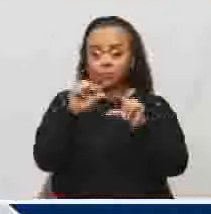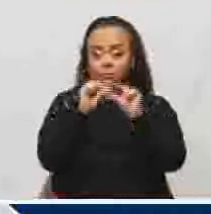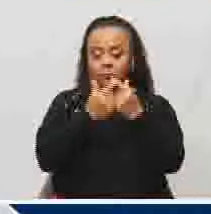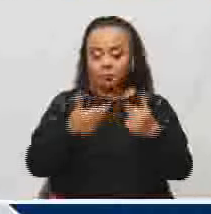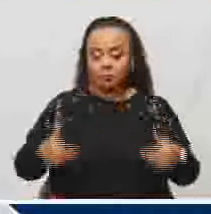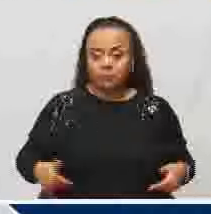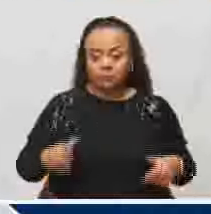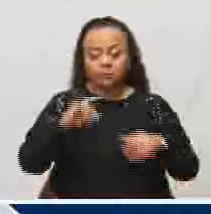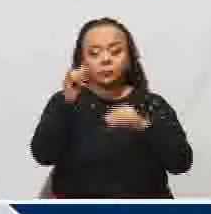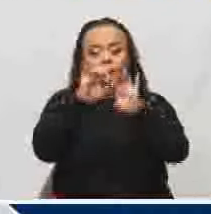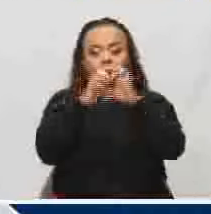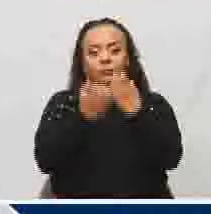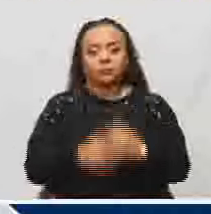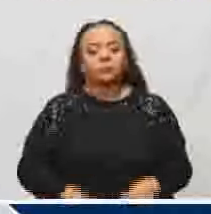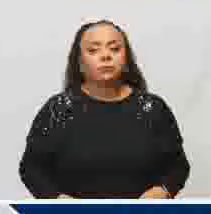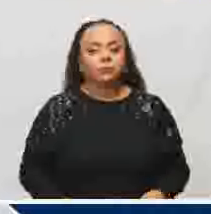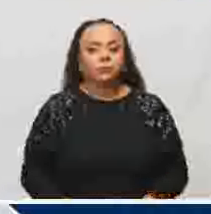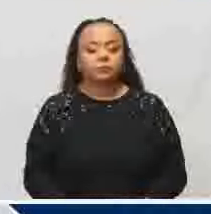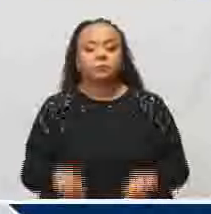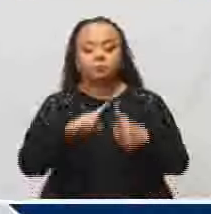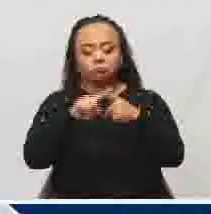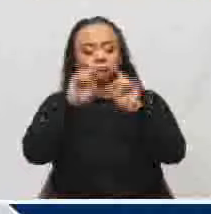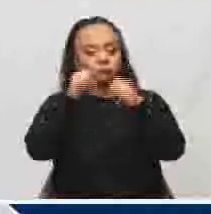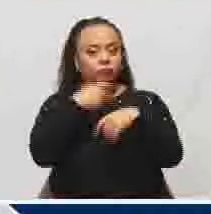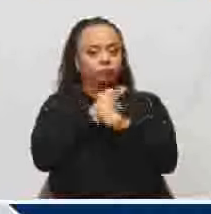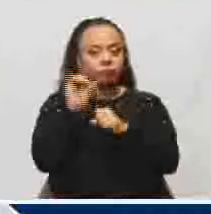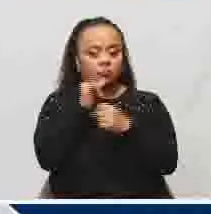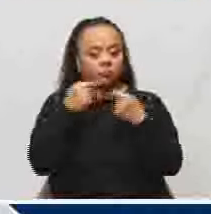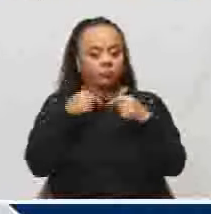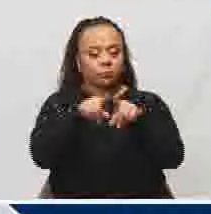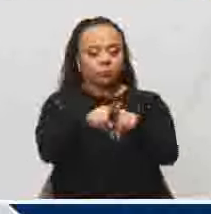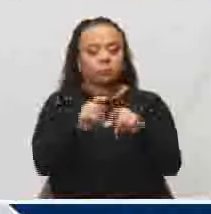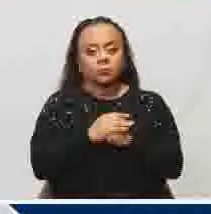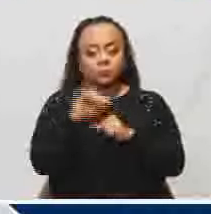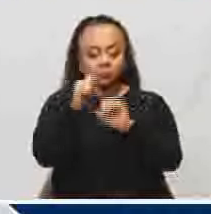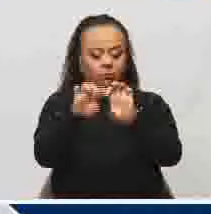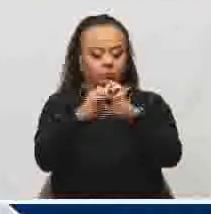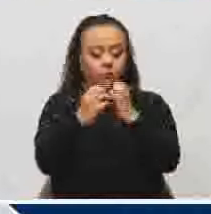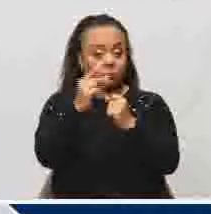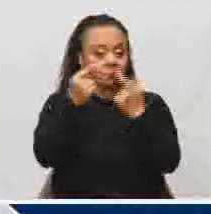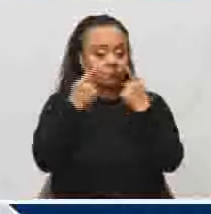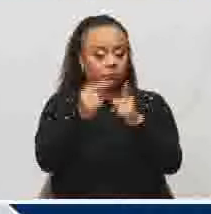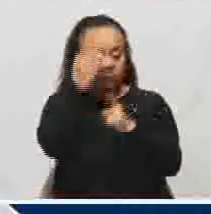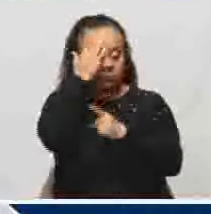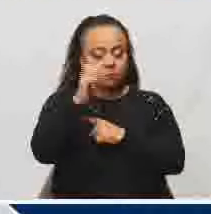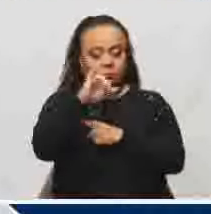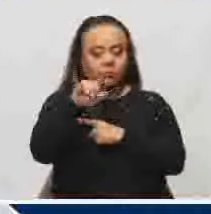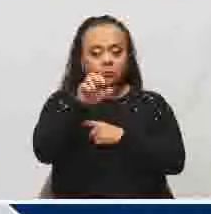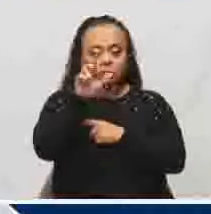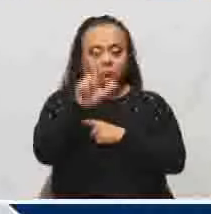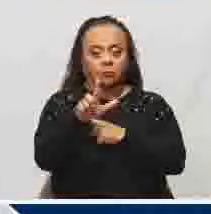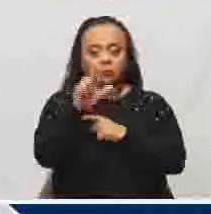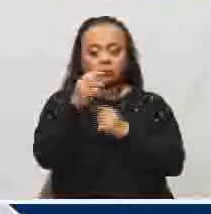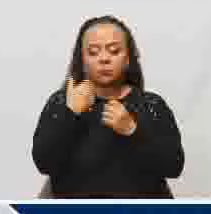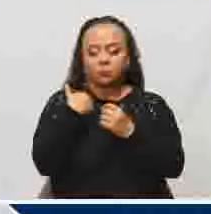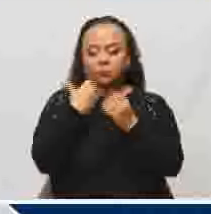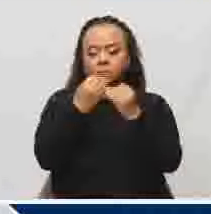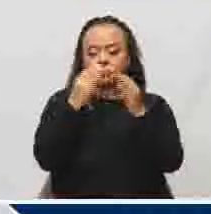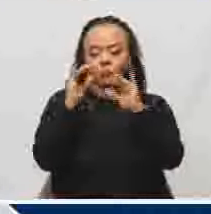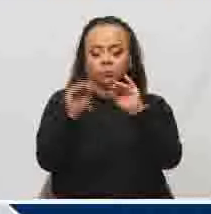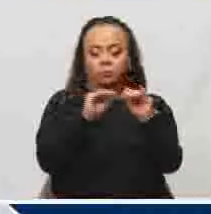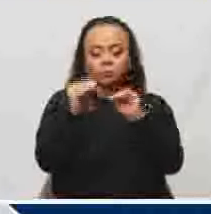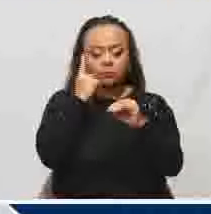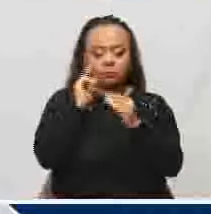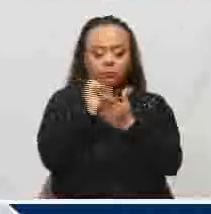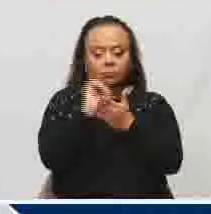Y prácticamente el mismo plantel Entonces sí podemos hacer como un paralelismo que en otros equipos no sucede porque en junio hubo muchísimos movimientos pero para San Carlos